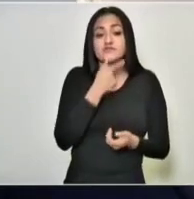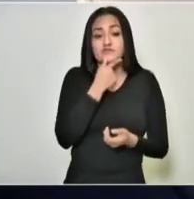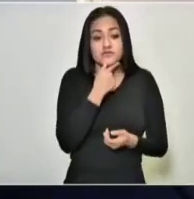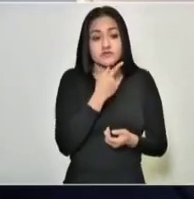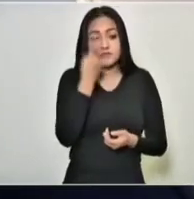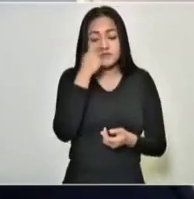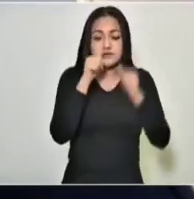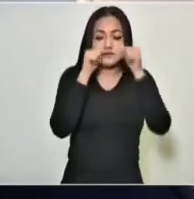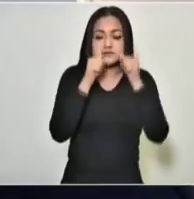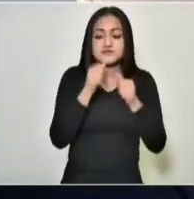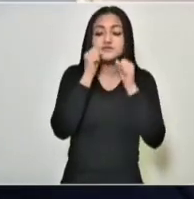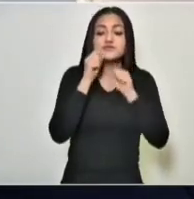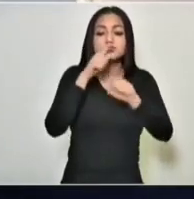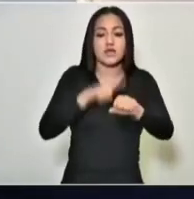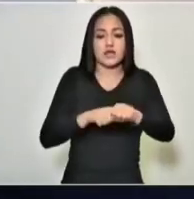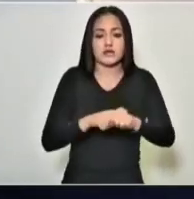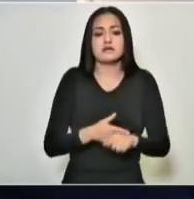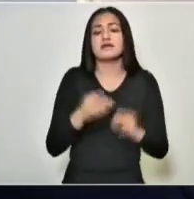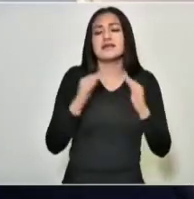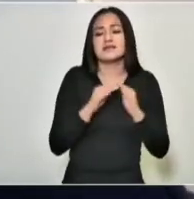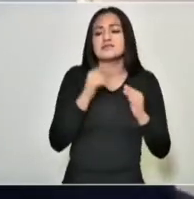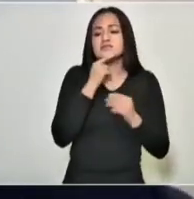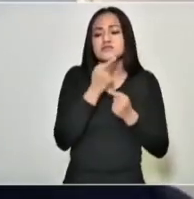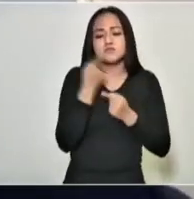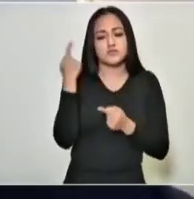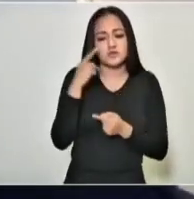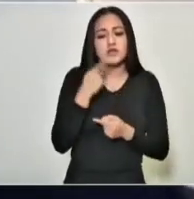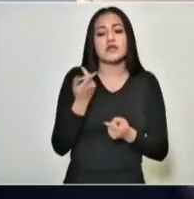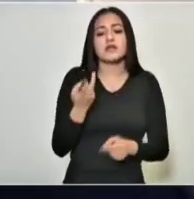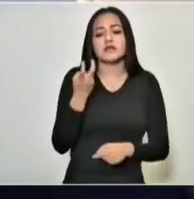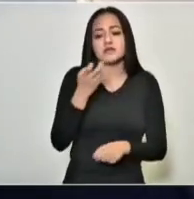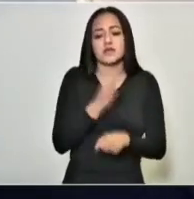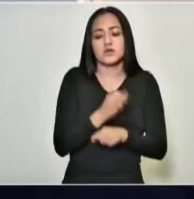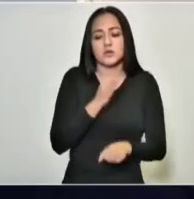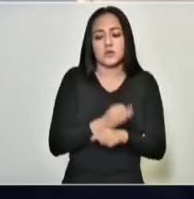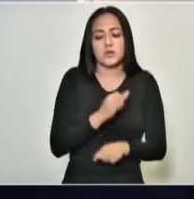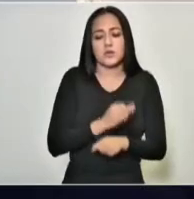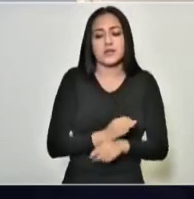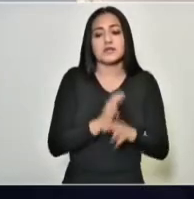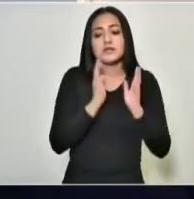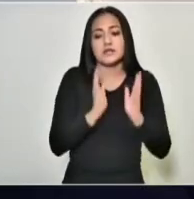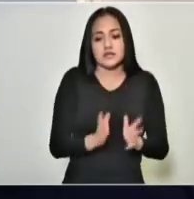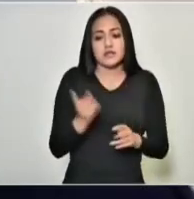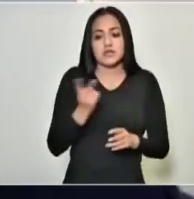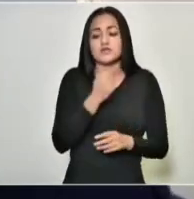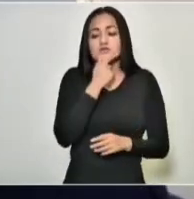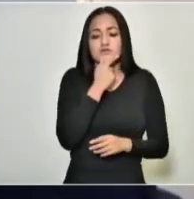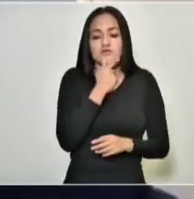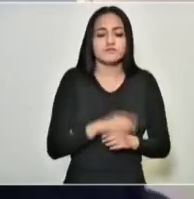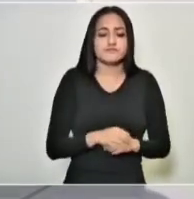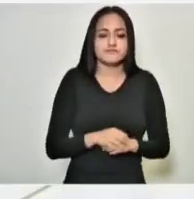centro de asistencia social, Casa de la Niñez Poblana, que es donde están en este momento ambos niños. La mamá